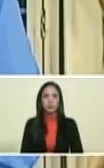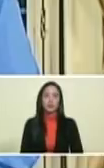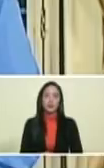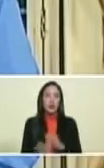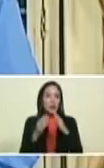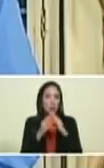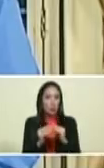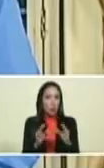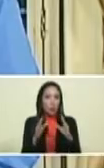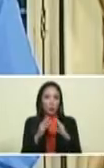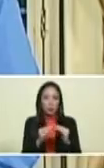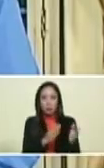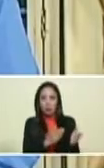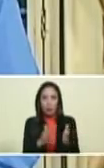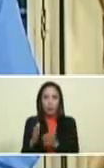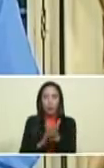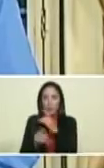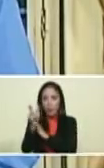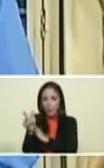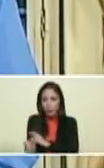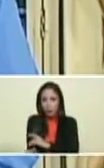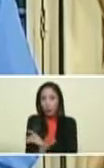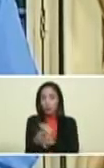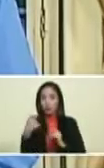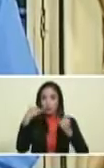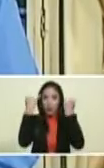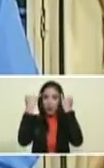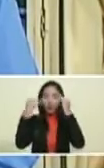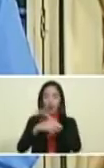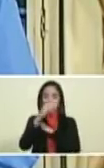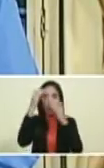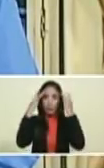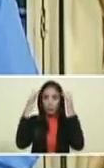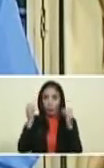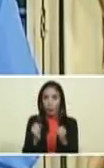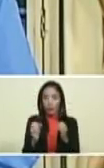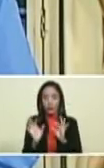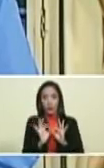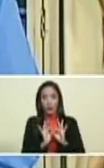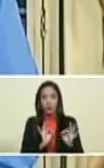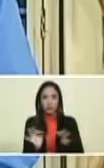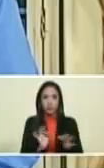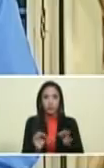operado por personal preparado que